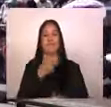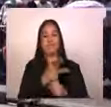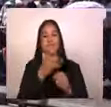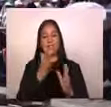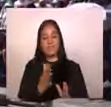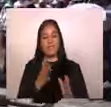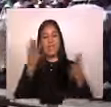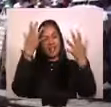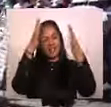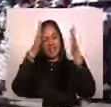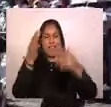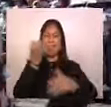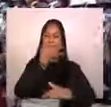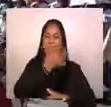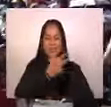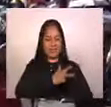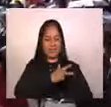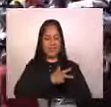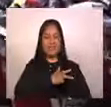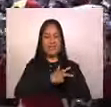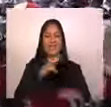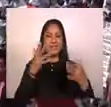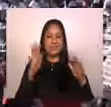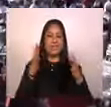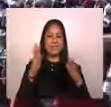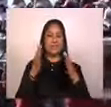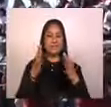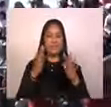Guatemaltecas, ¡que viva la mujer chapina!